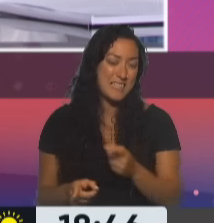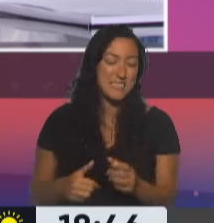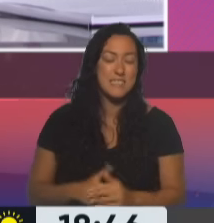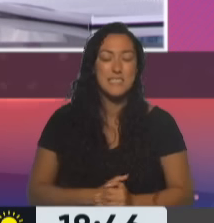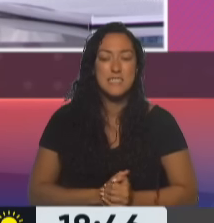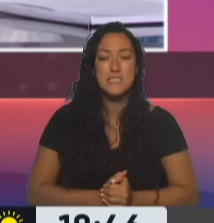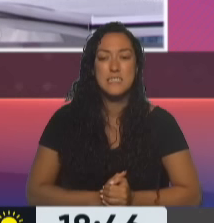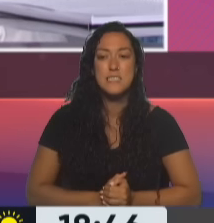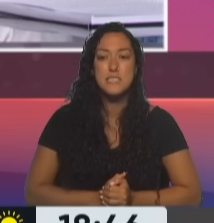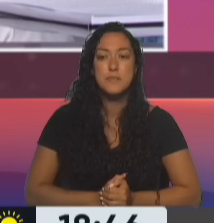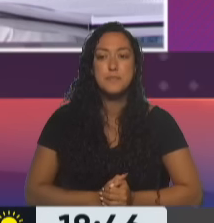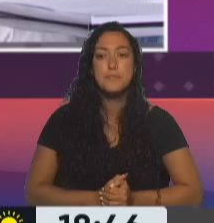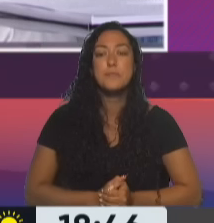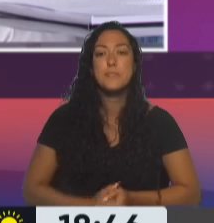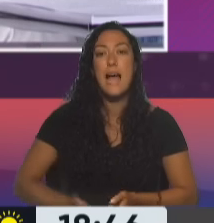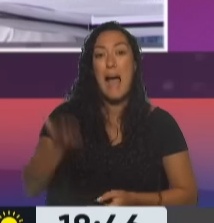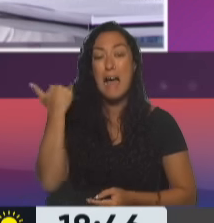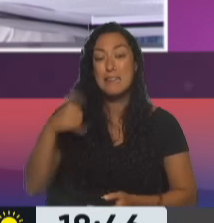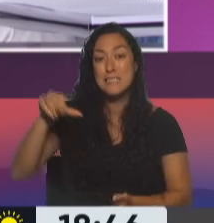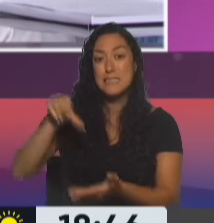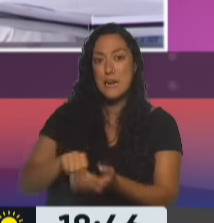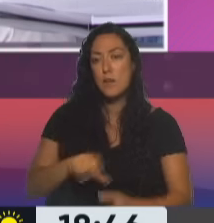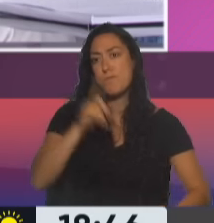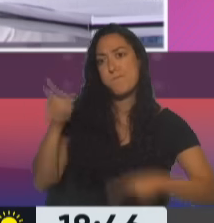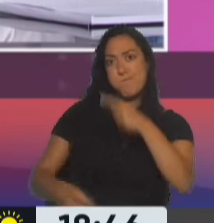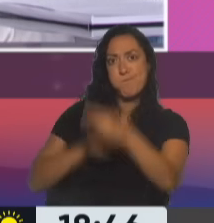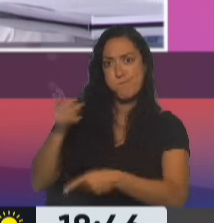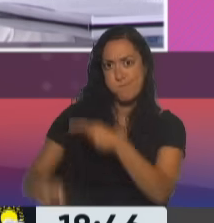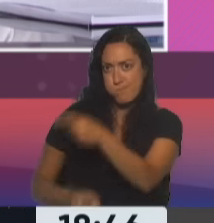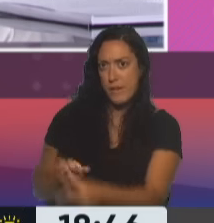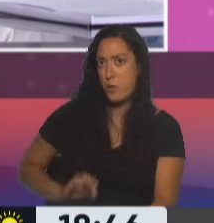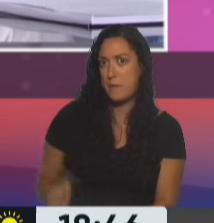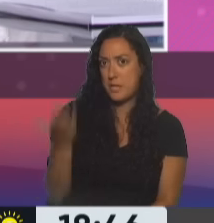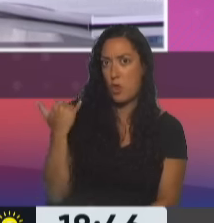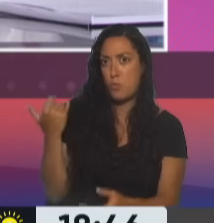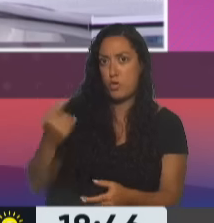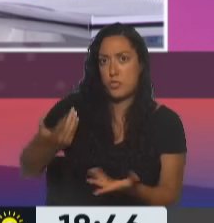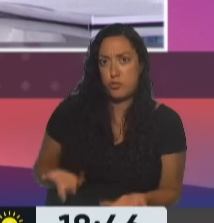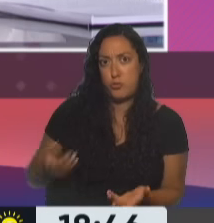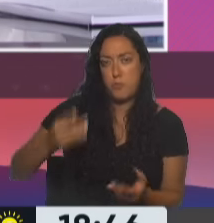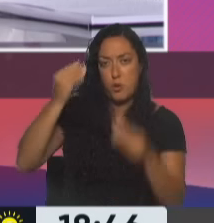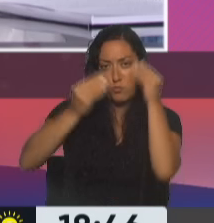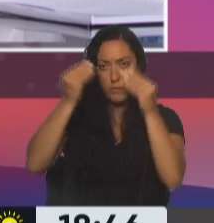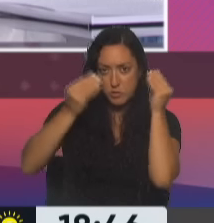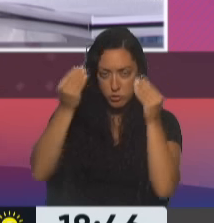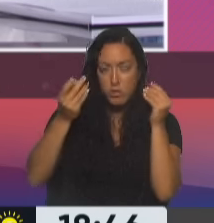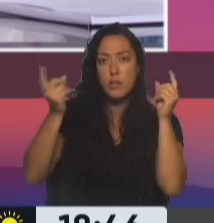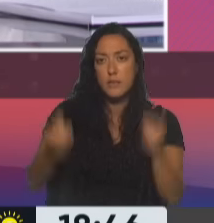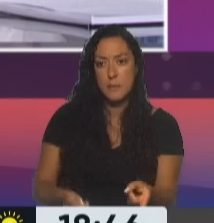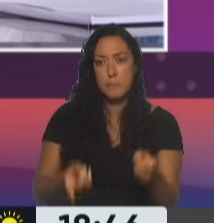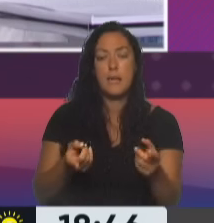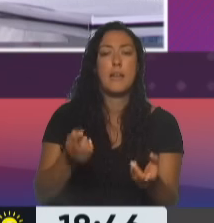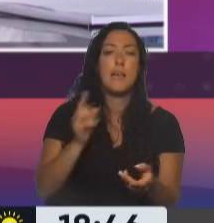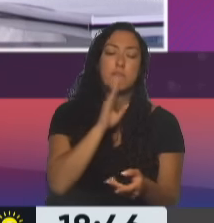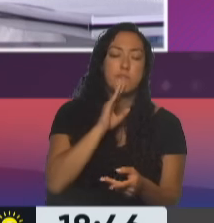Sí, claro. Recordemos que Israel fue atacado por misiles balísticos el año pasado, por eso la preocupación y por eso también este